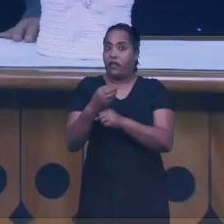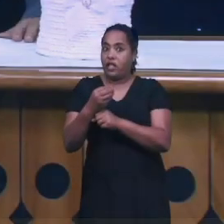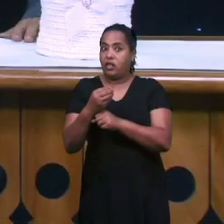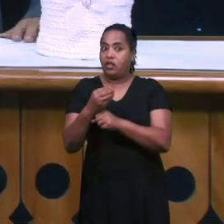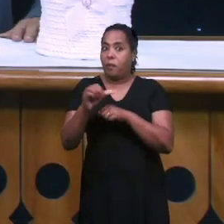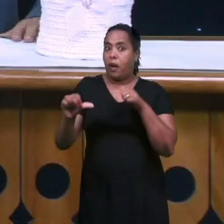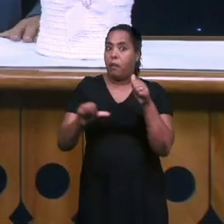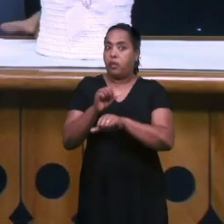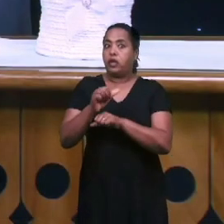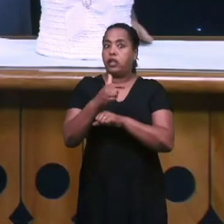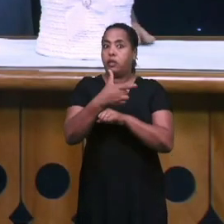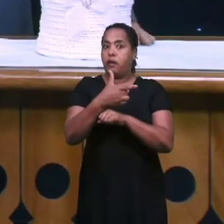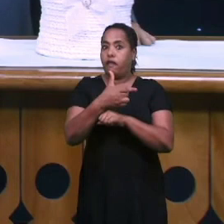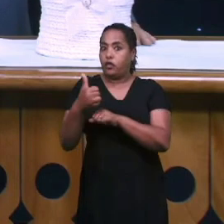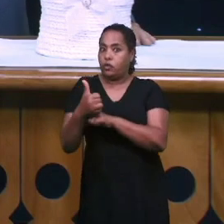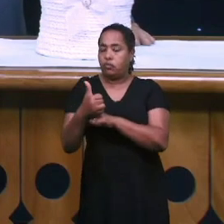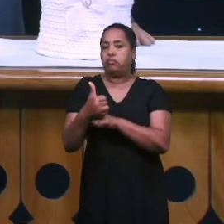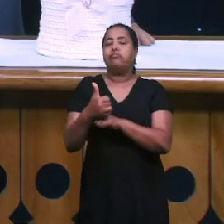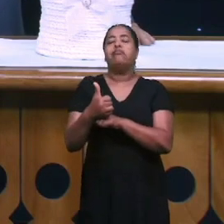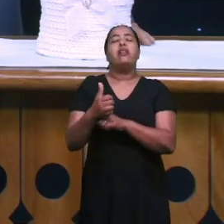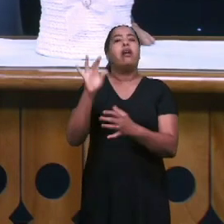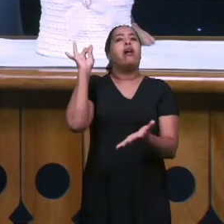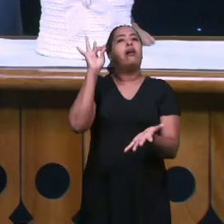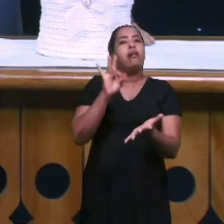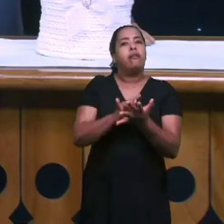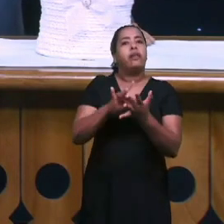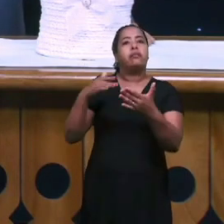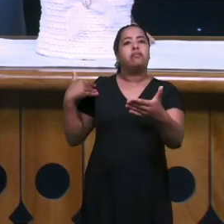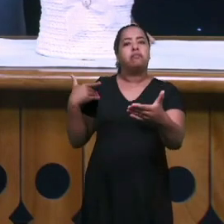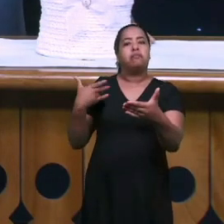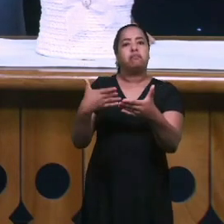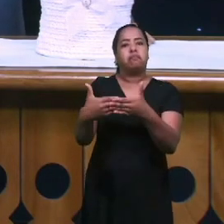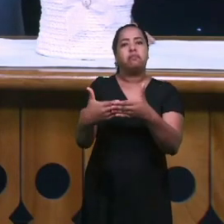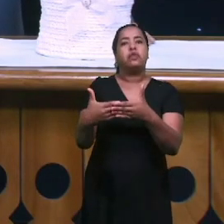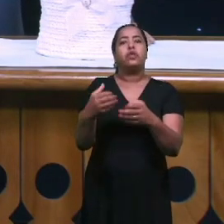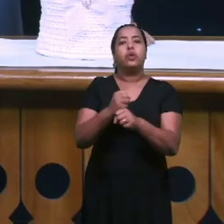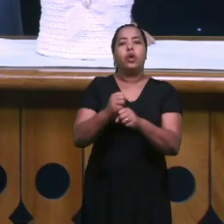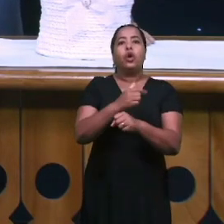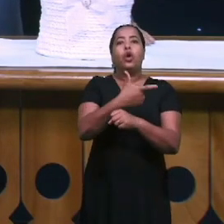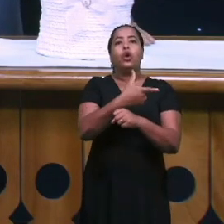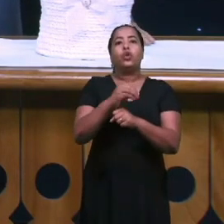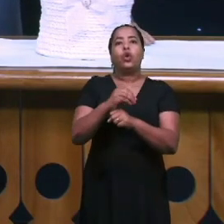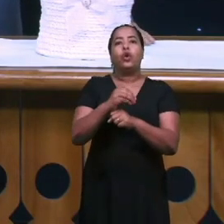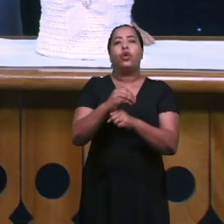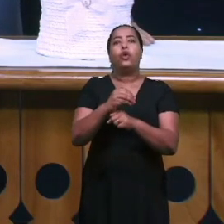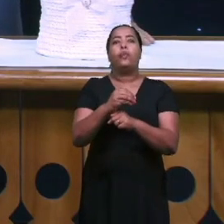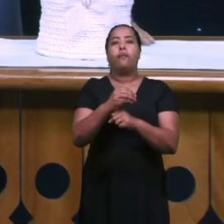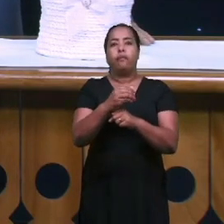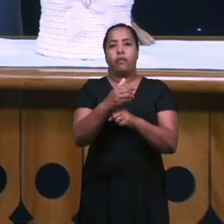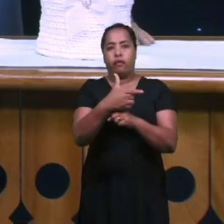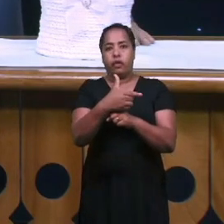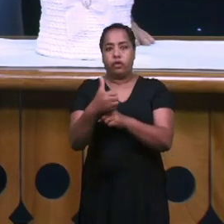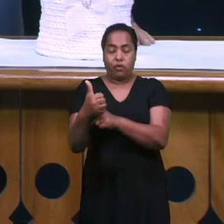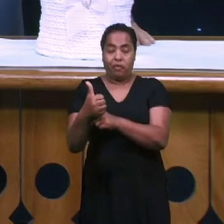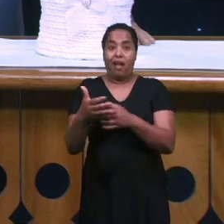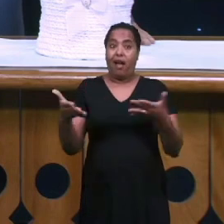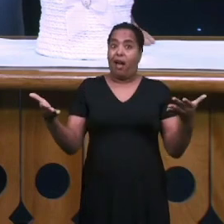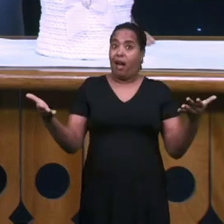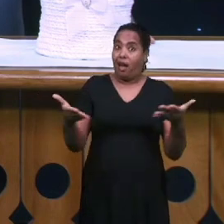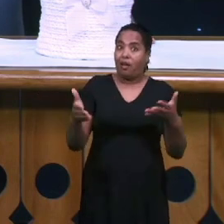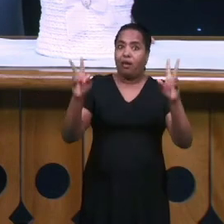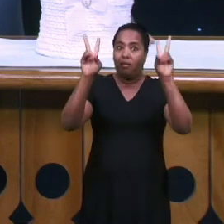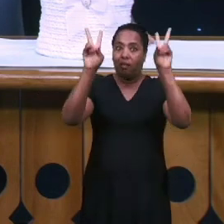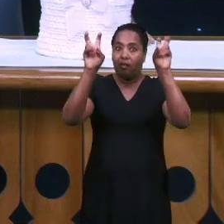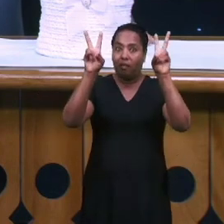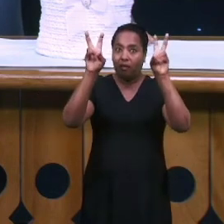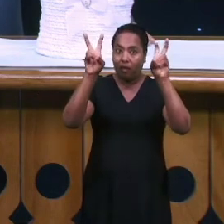una realidad en nuestras vidas a lo largo de este año de 2021. Y ahora, el lema que el